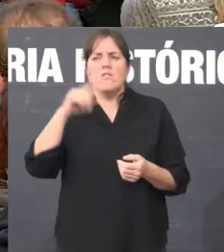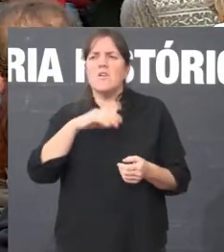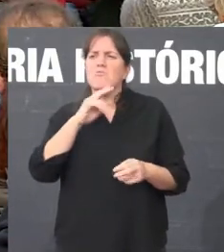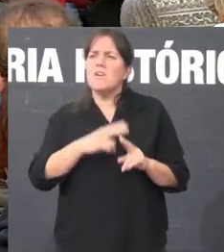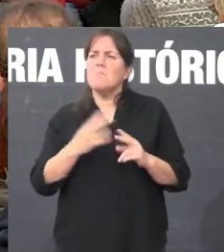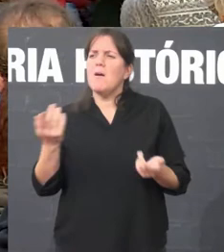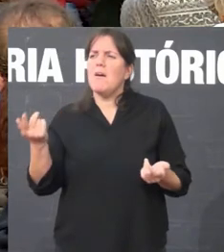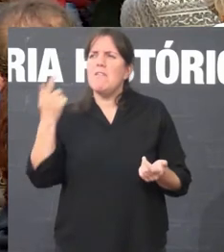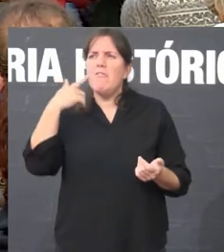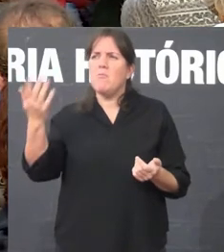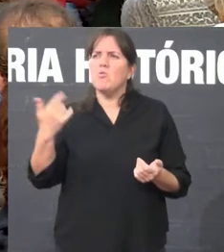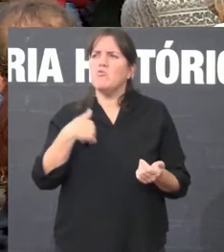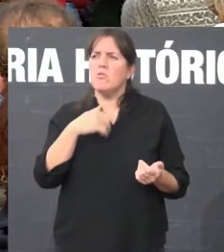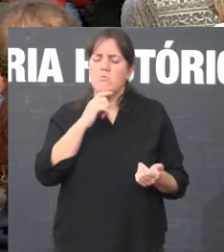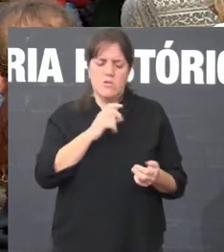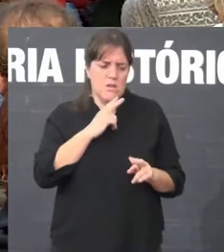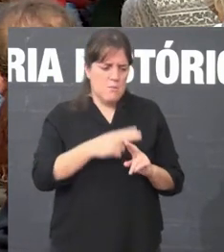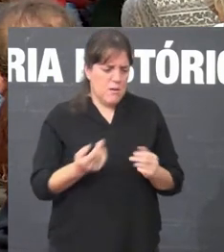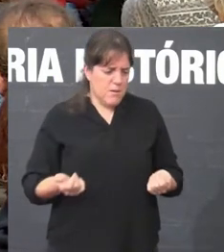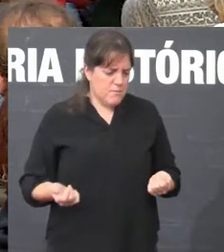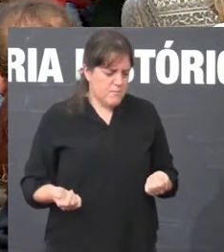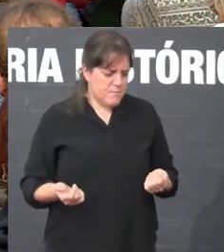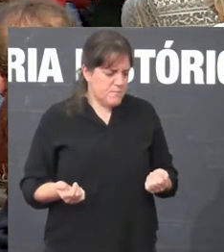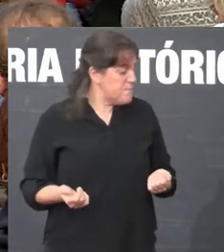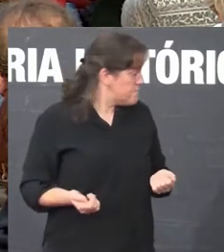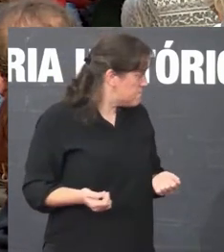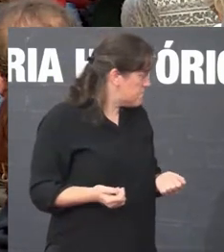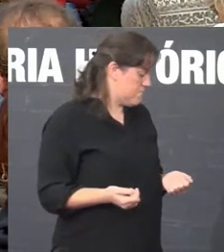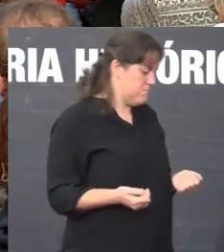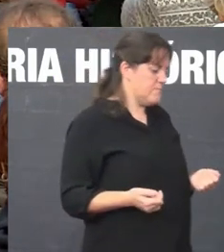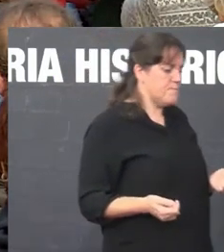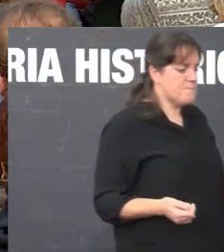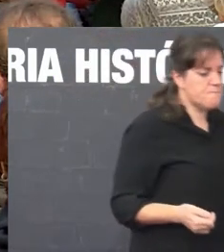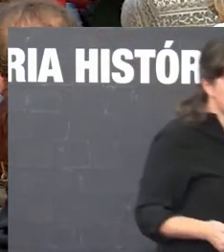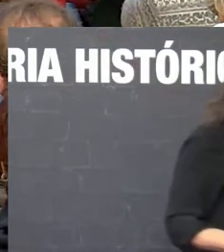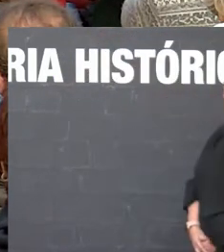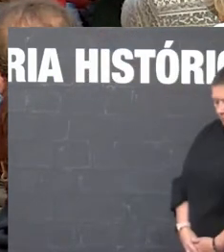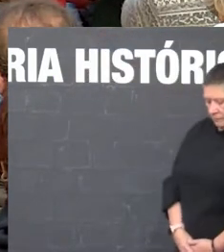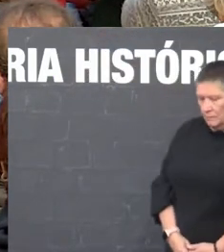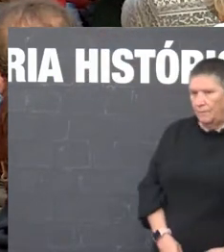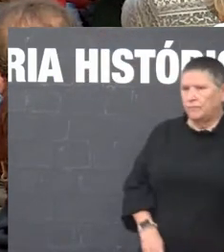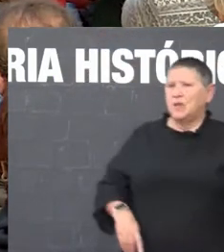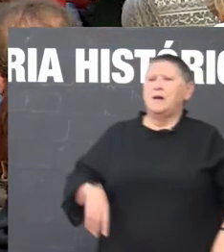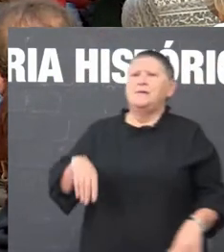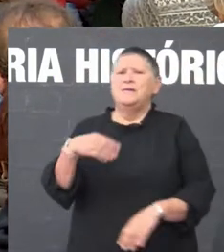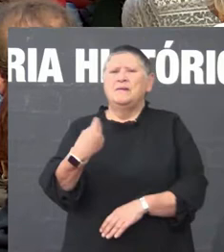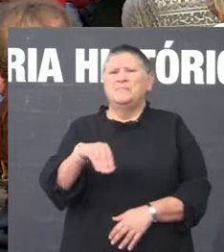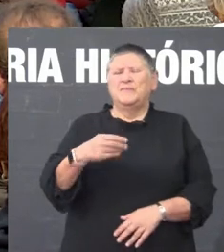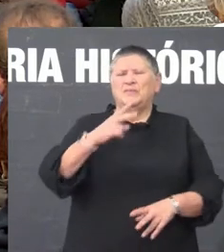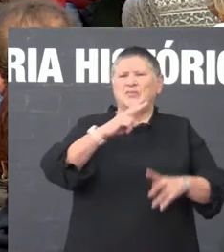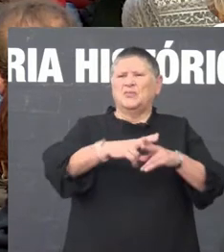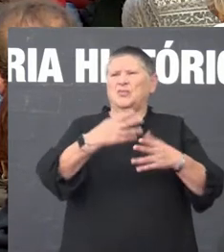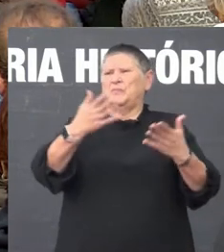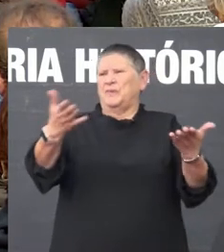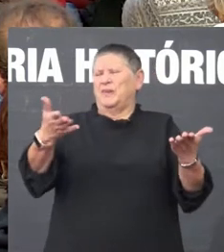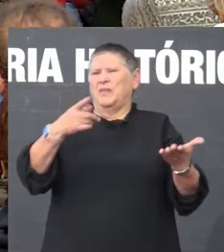famoso este, Plans, no era, cómo era, el presidente este, el que luego, el